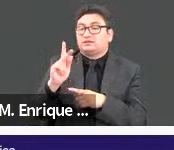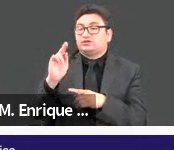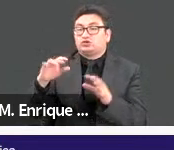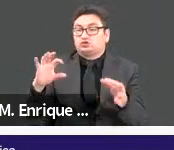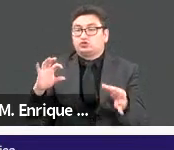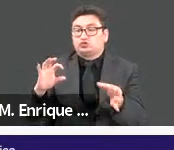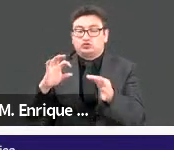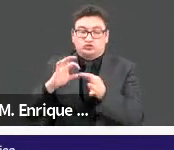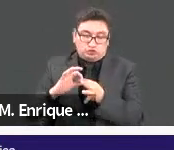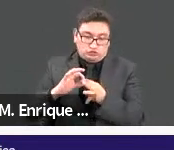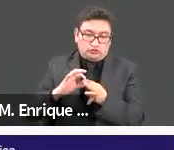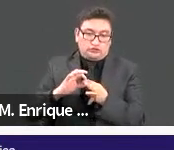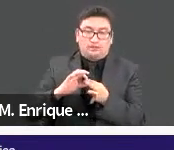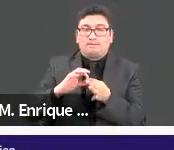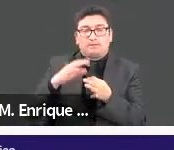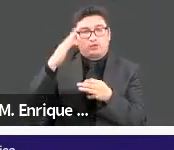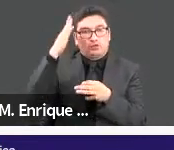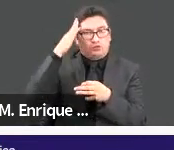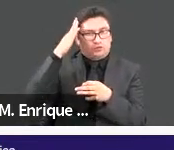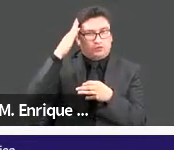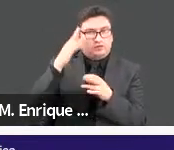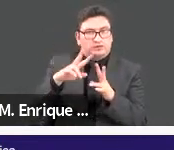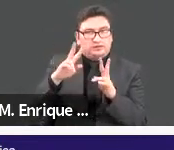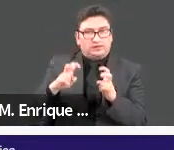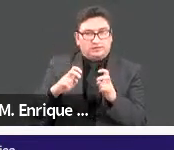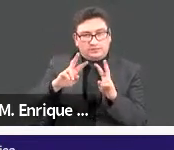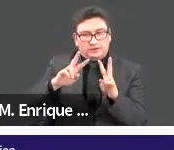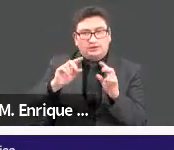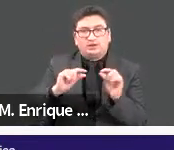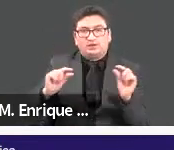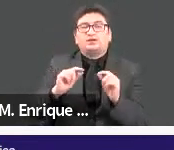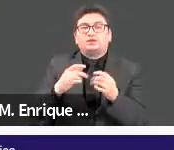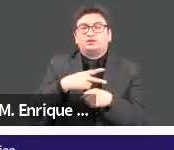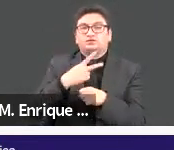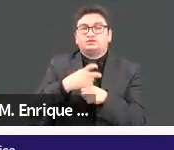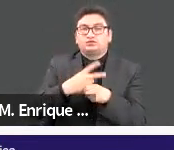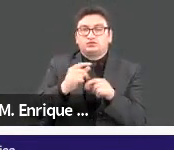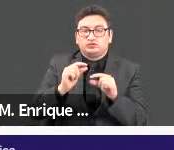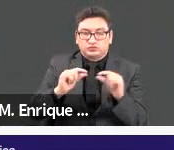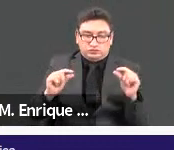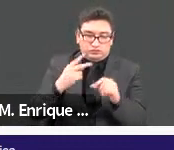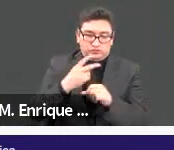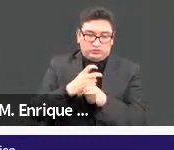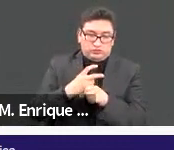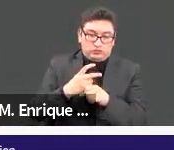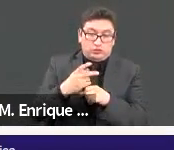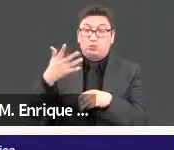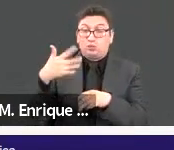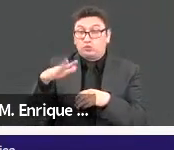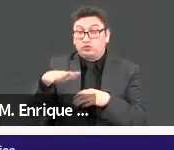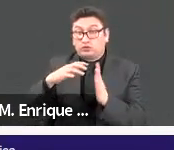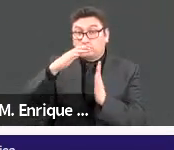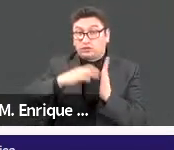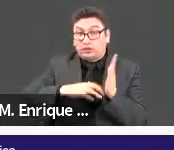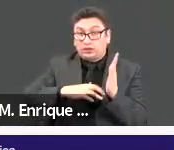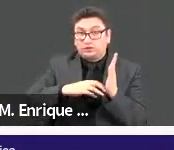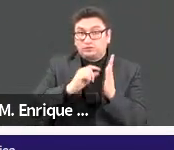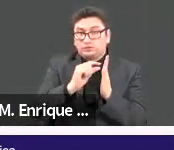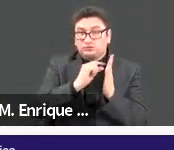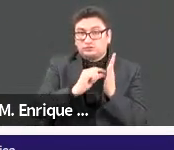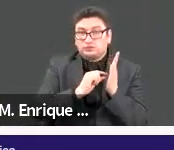figura jurídica principal dentro del título y subtítulo. No la voy a buscar tampoco en texto ni